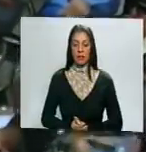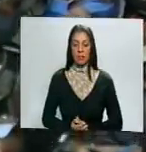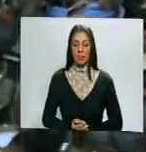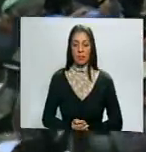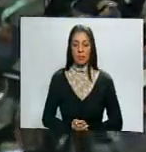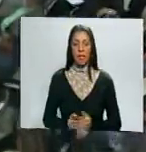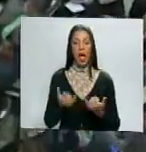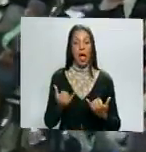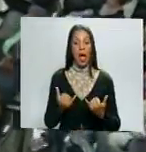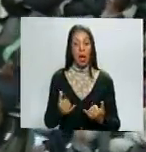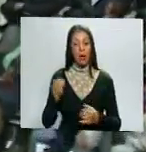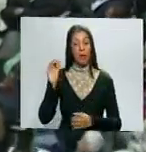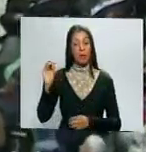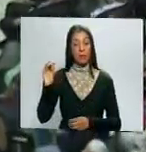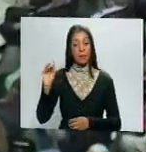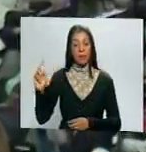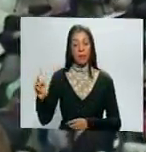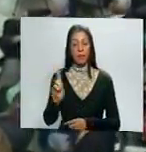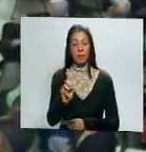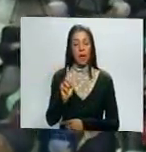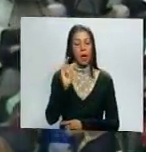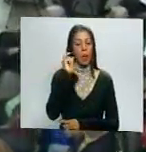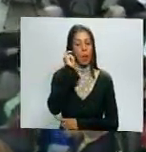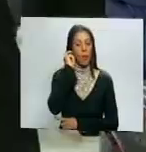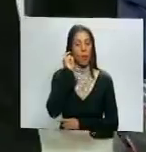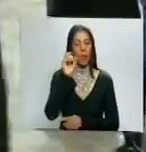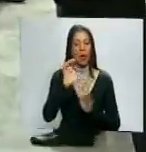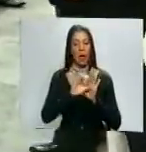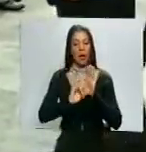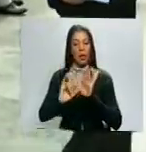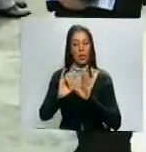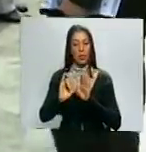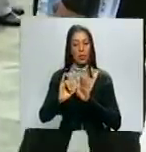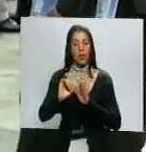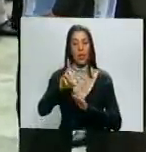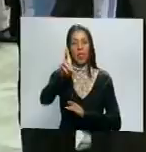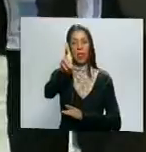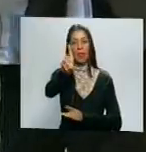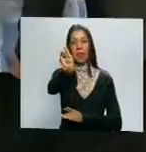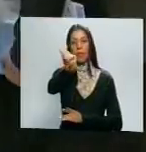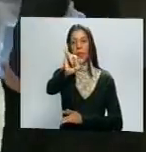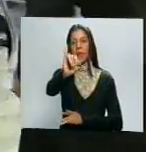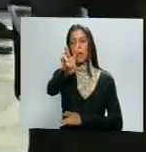Voy a dar la palabra a la constituyente Diva Guzmán.